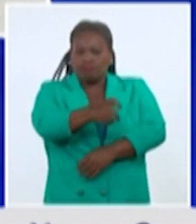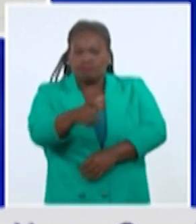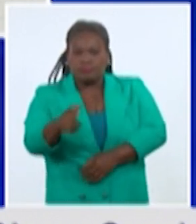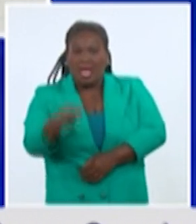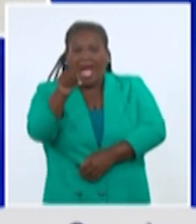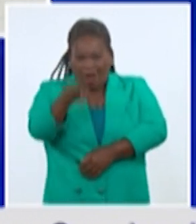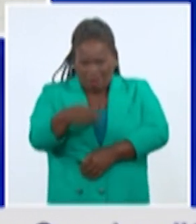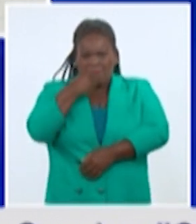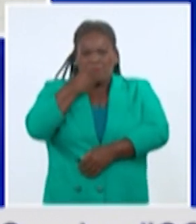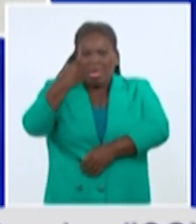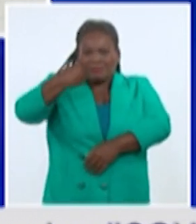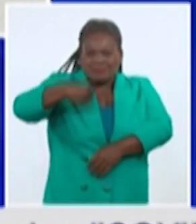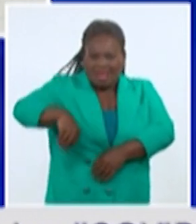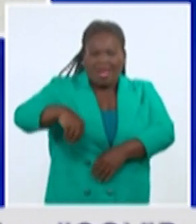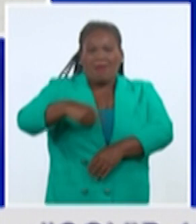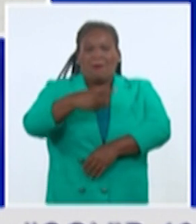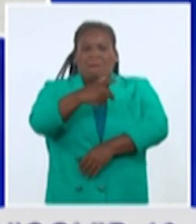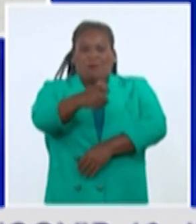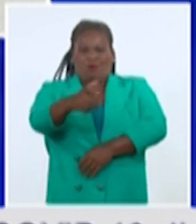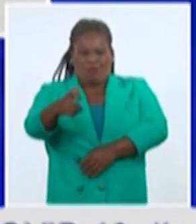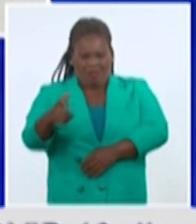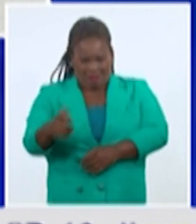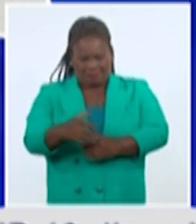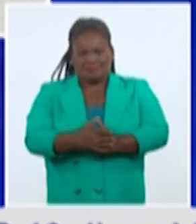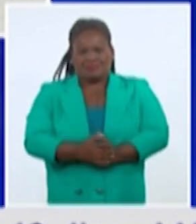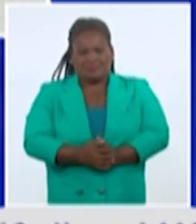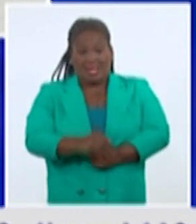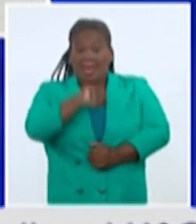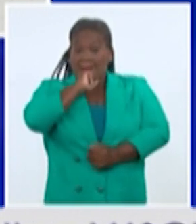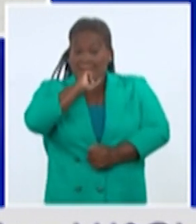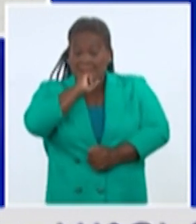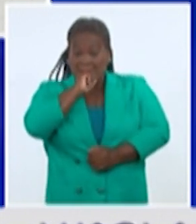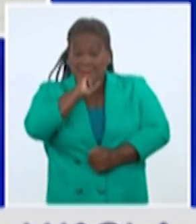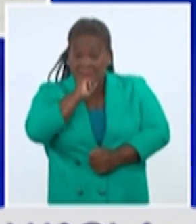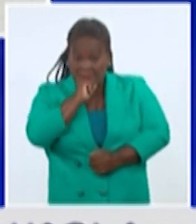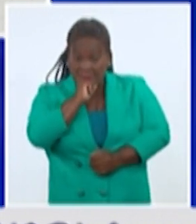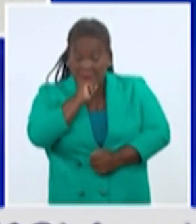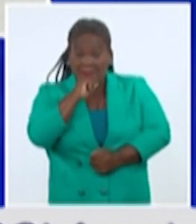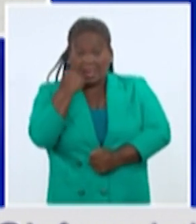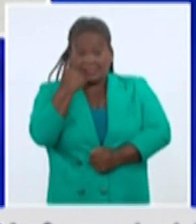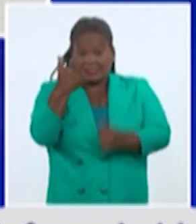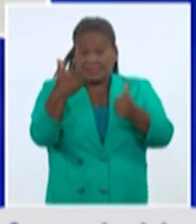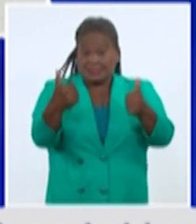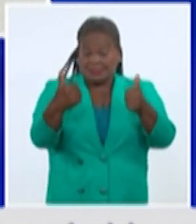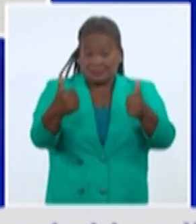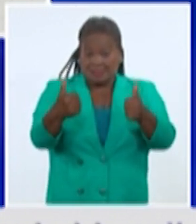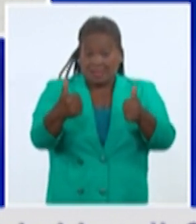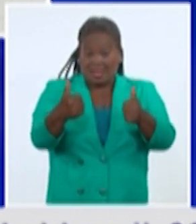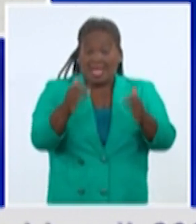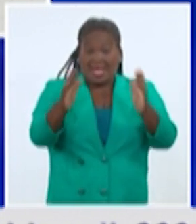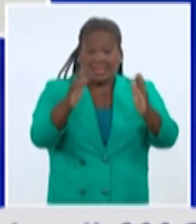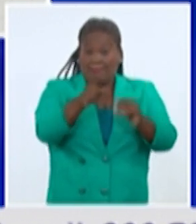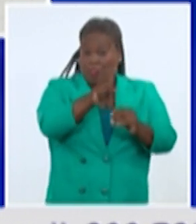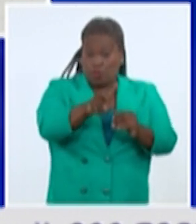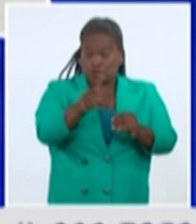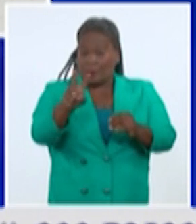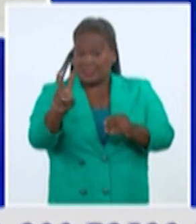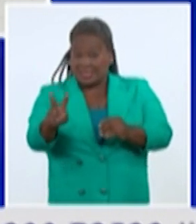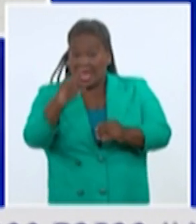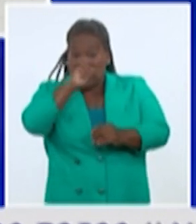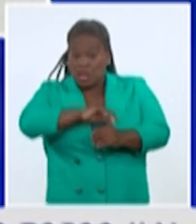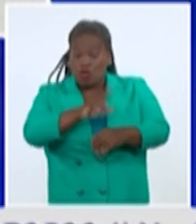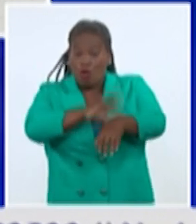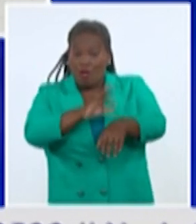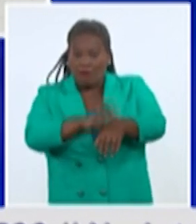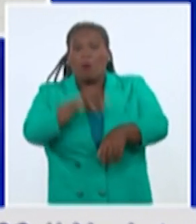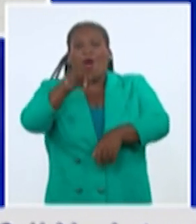determinada causa no hayan podido vacunarse en el periodo del 12 al 23. Exhortarlo a que acudan a los vacunatorios. Hemos